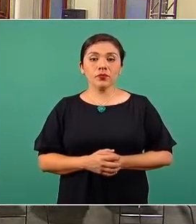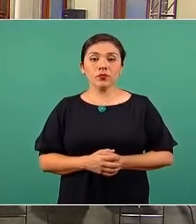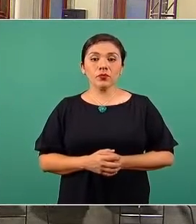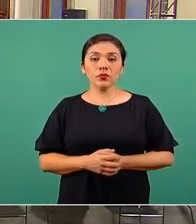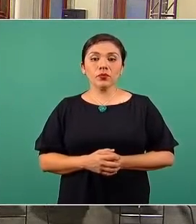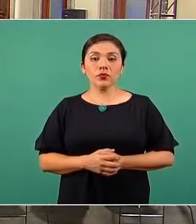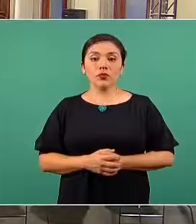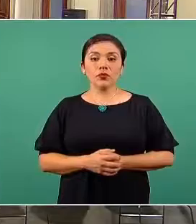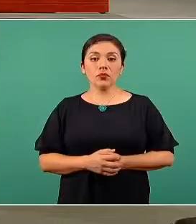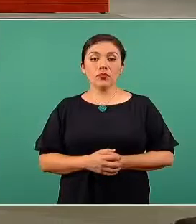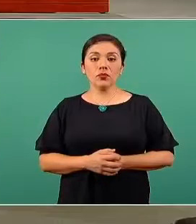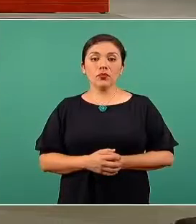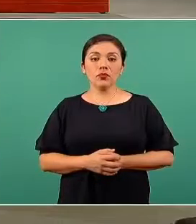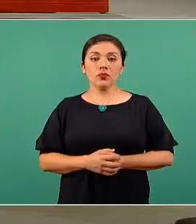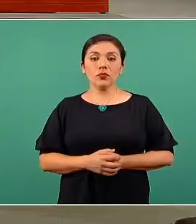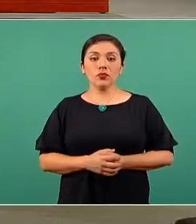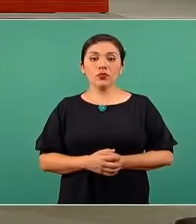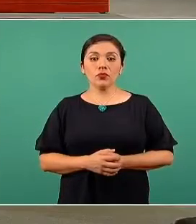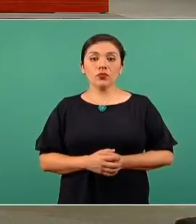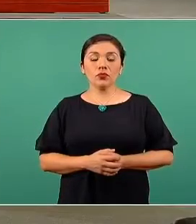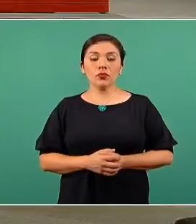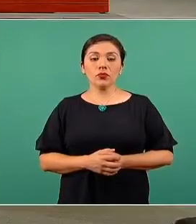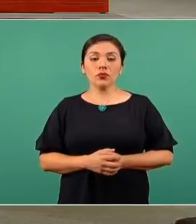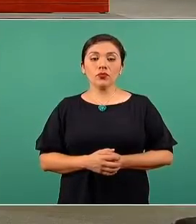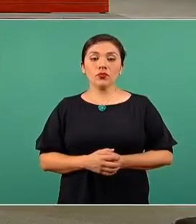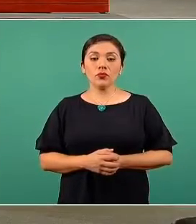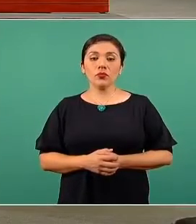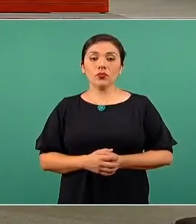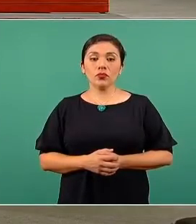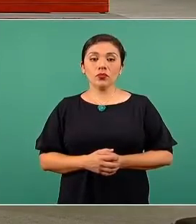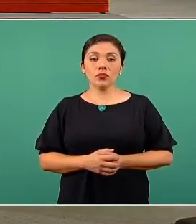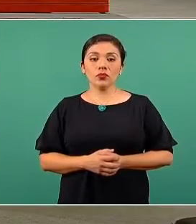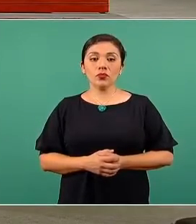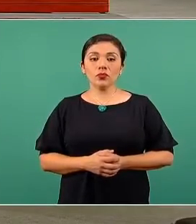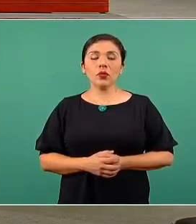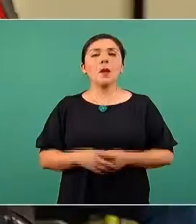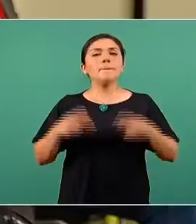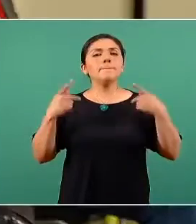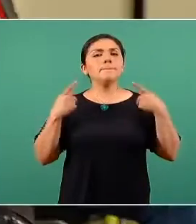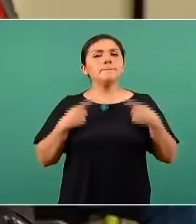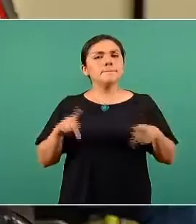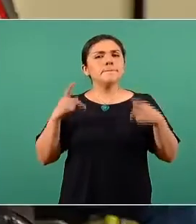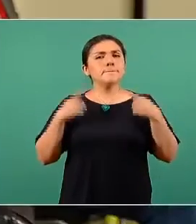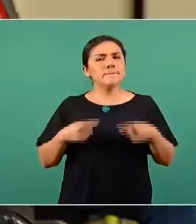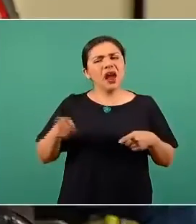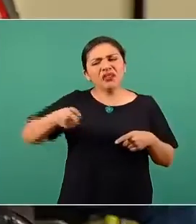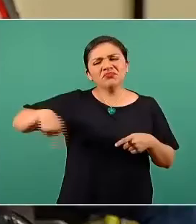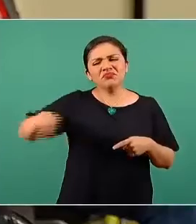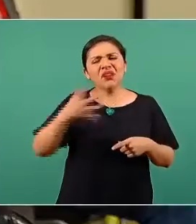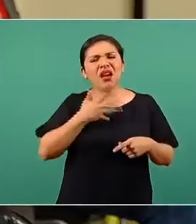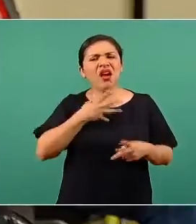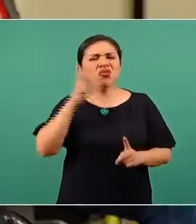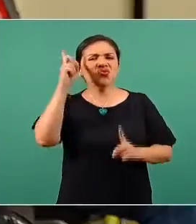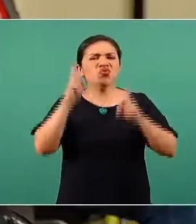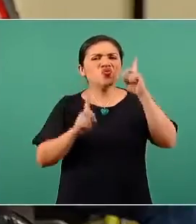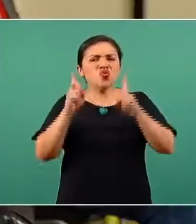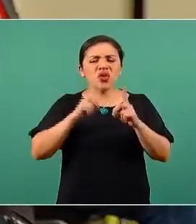Que no habrá vacunación el día domingo. Es correcto. Esas personas que ahorita tienen la duda de que les